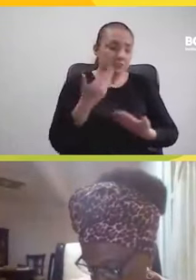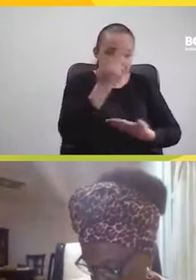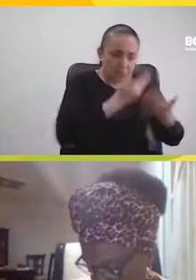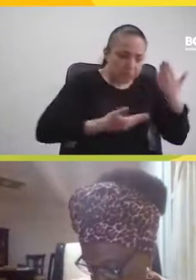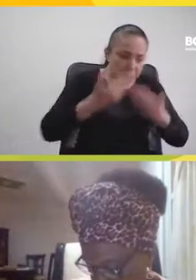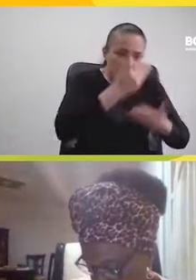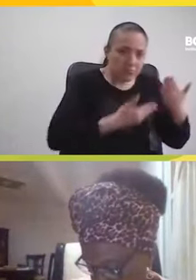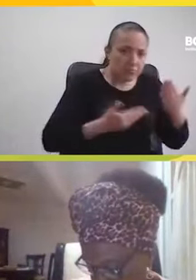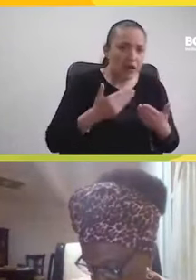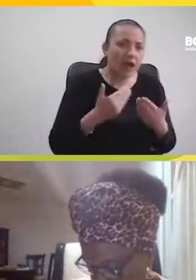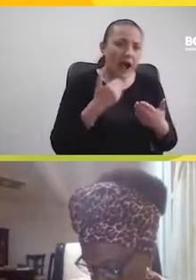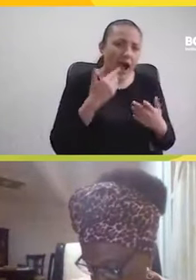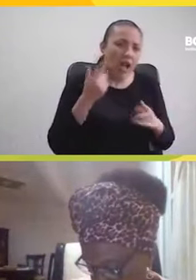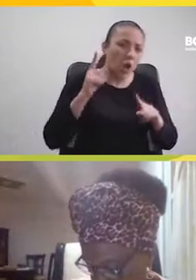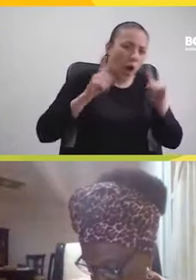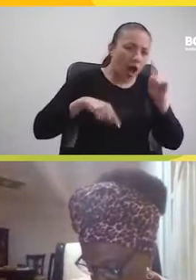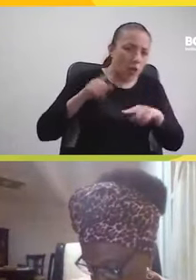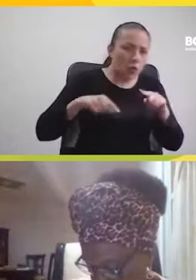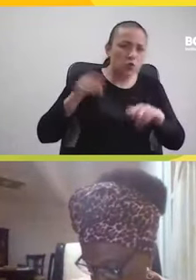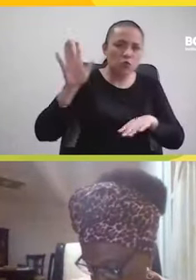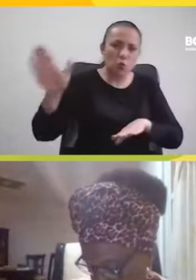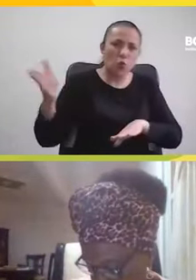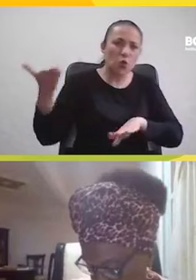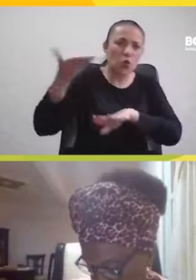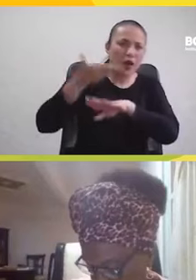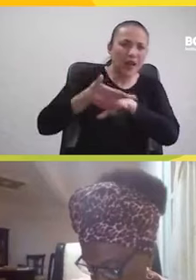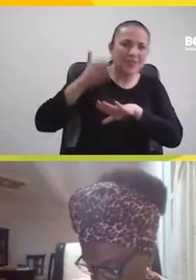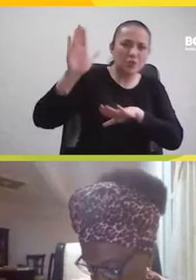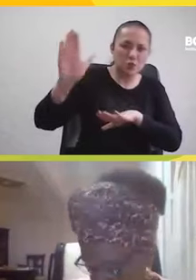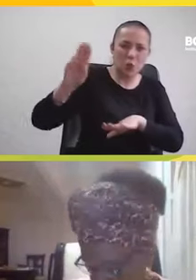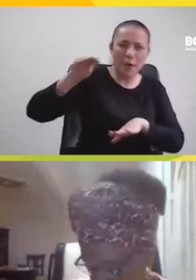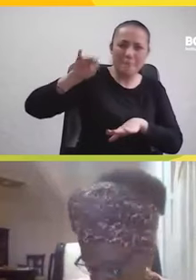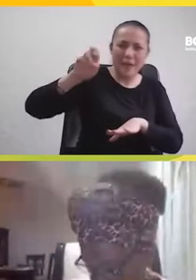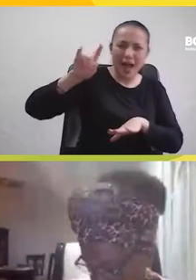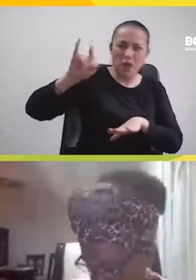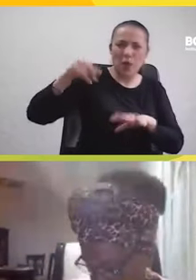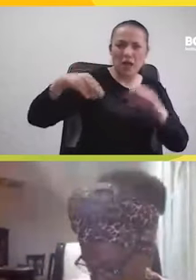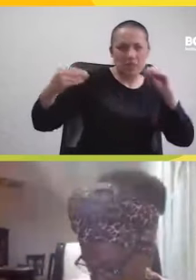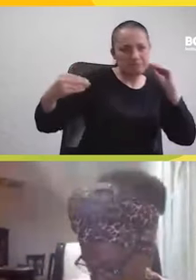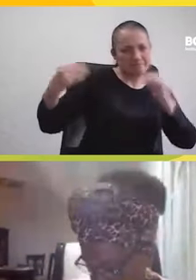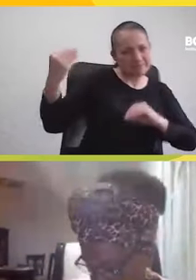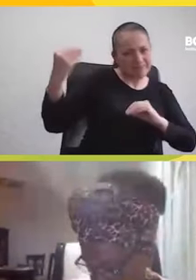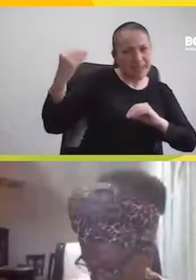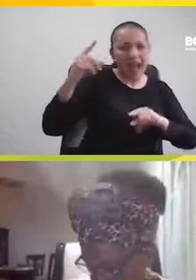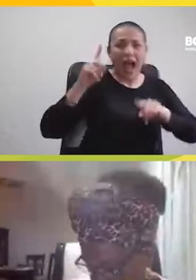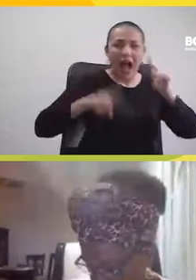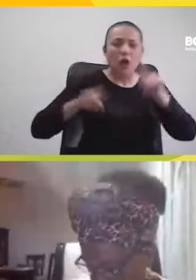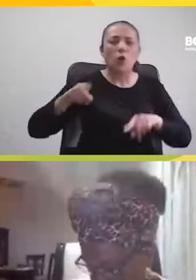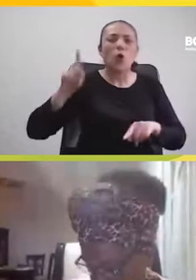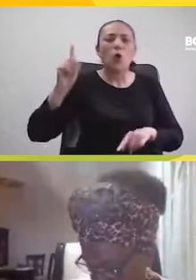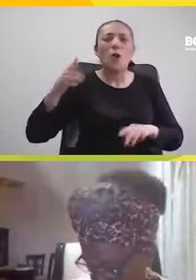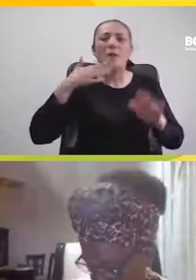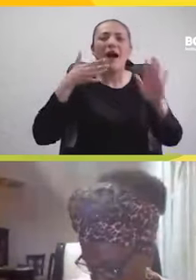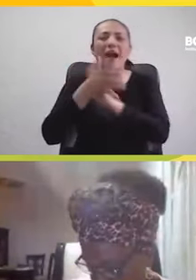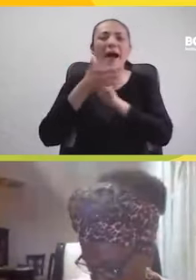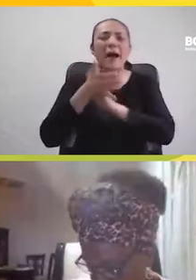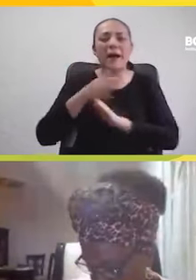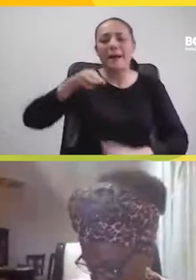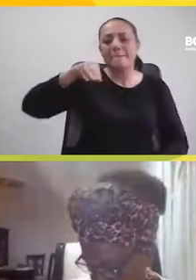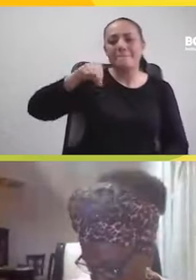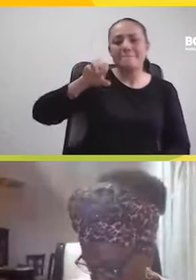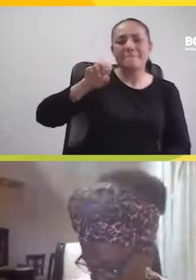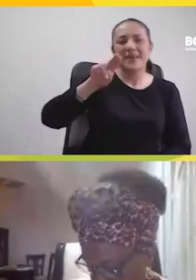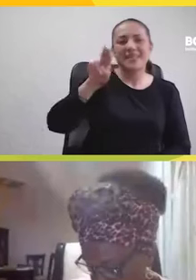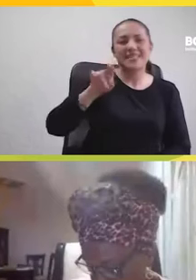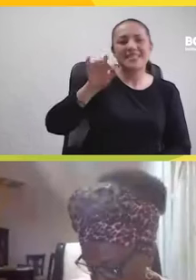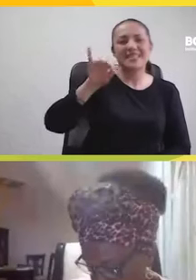de discrepancia en los planteamientos de fondo que hace Manuel cuando plantea el mestizaje como una posibilidad